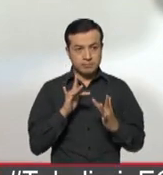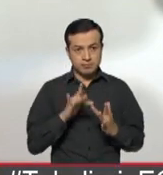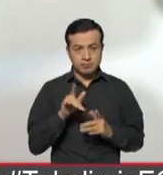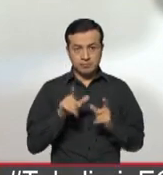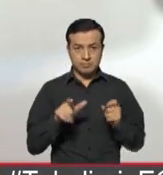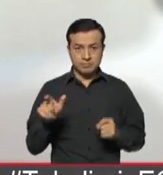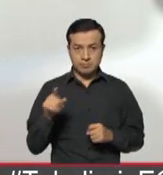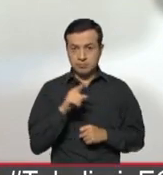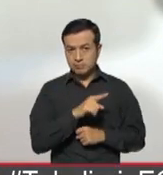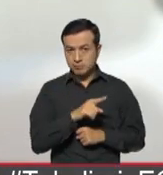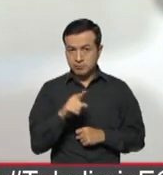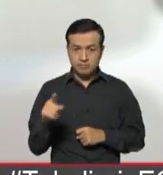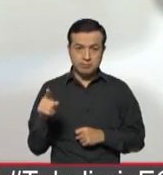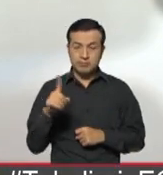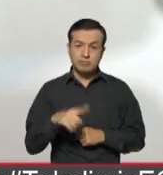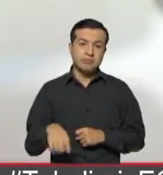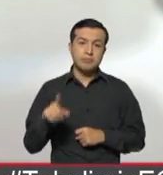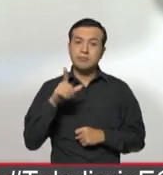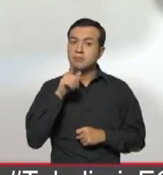estos individuos